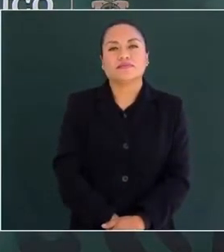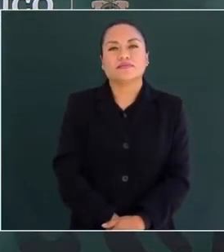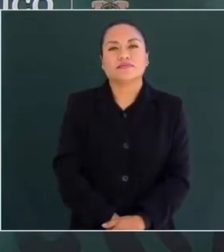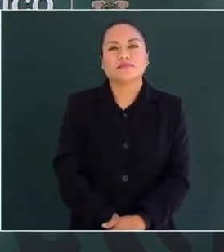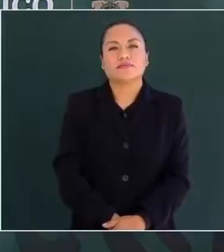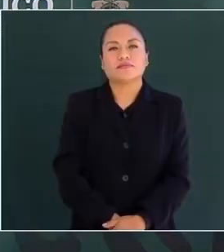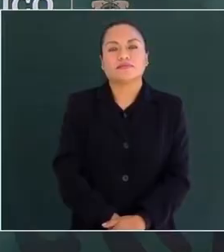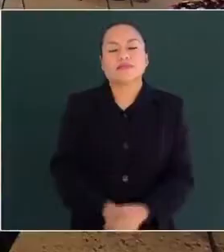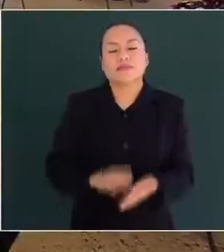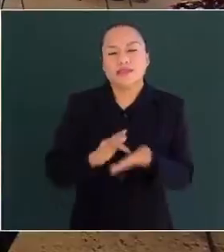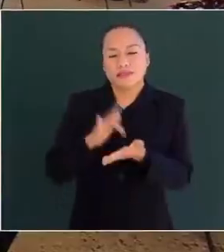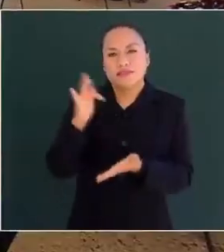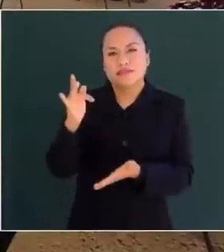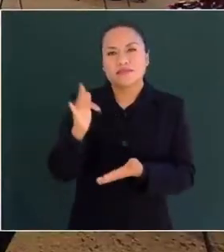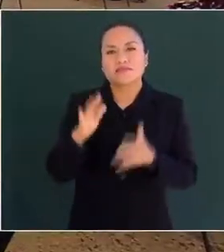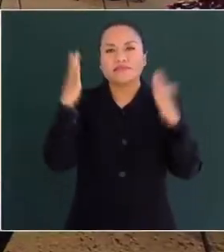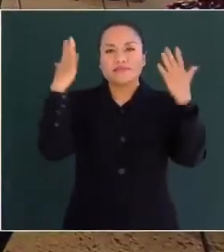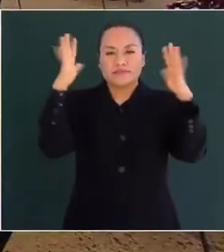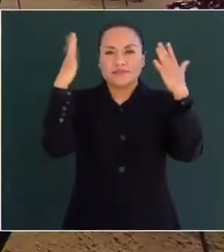Gracias.